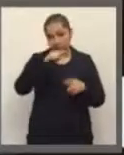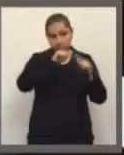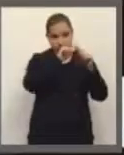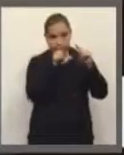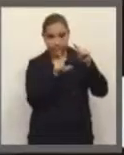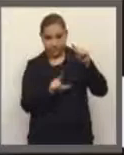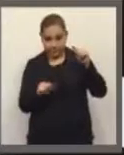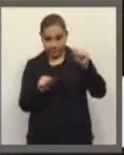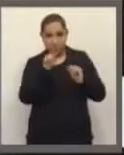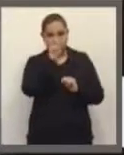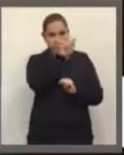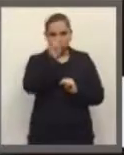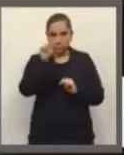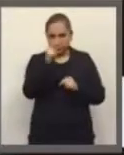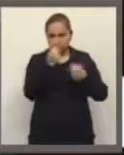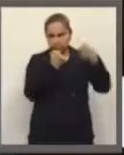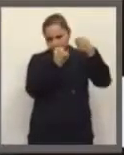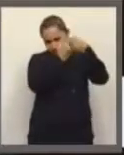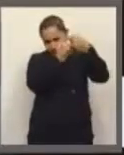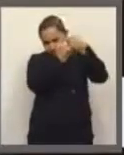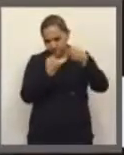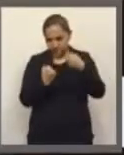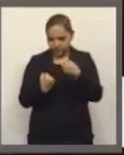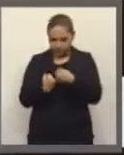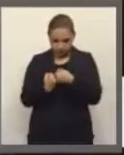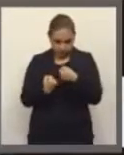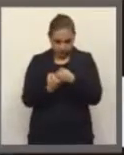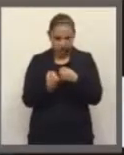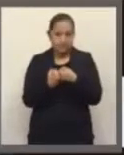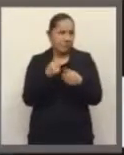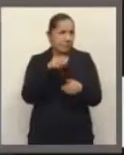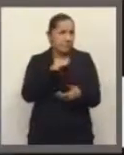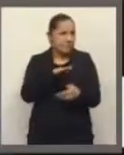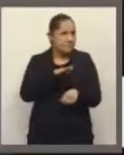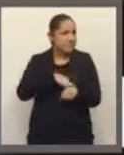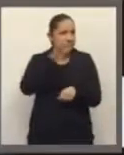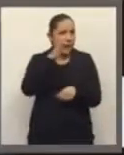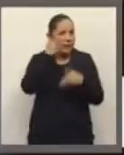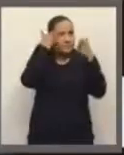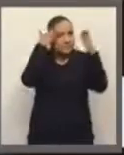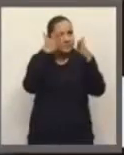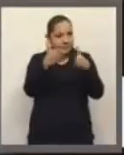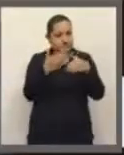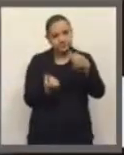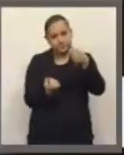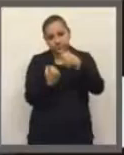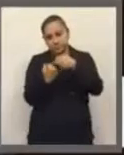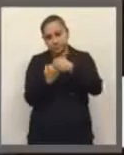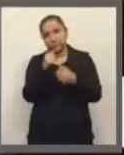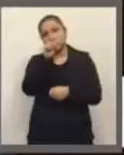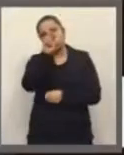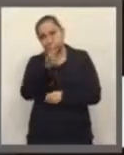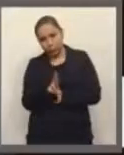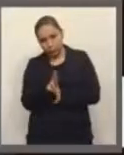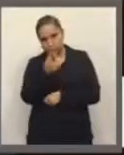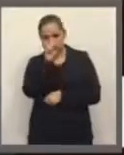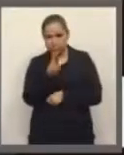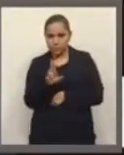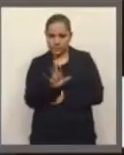de las entidades federativas, particularmente de la región sur-sureste del